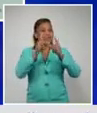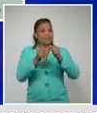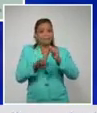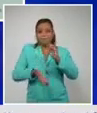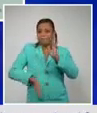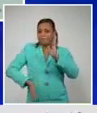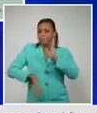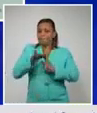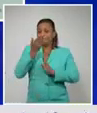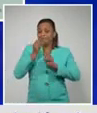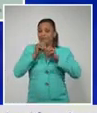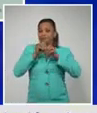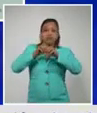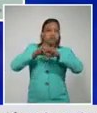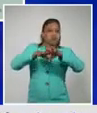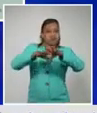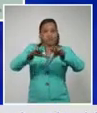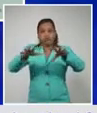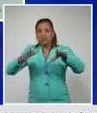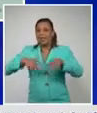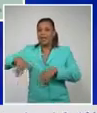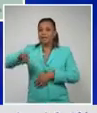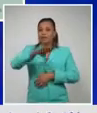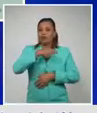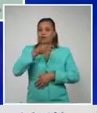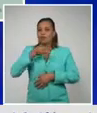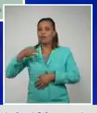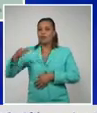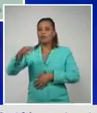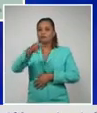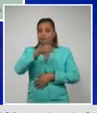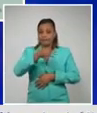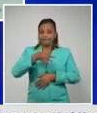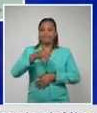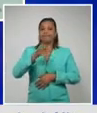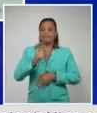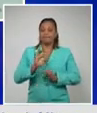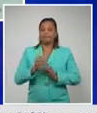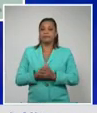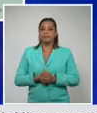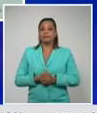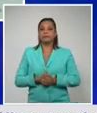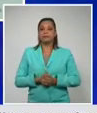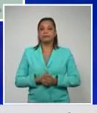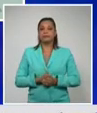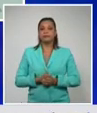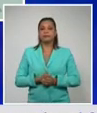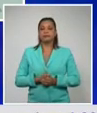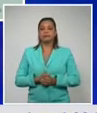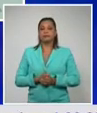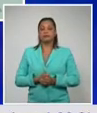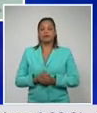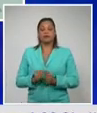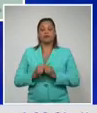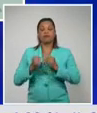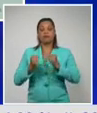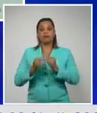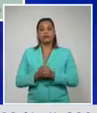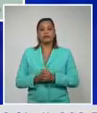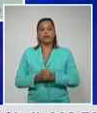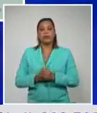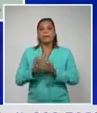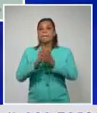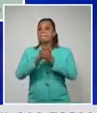y dispersos totalmente en este territorio, en el territorio de la provincia de La Habana.